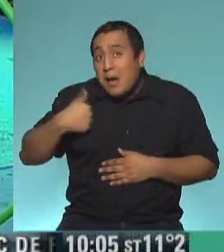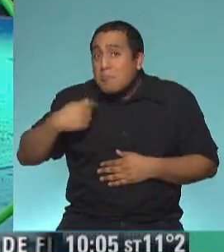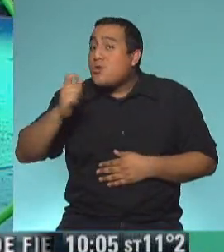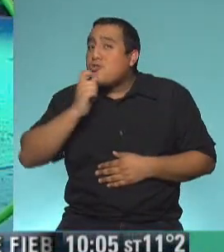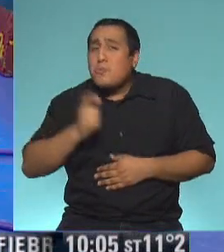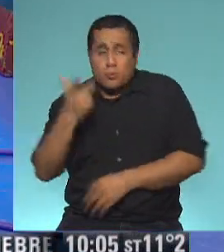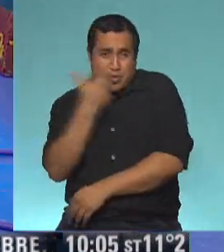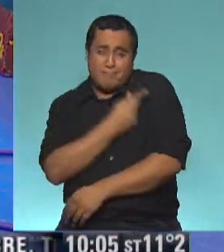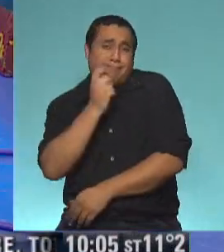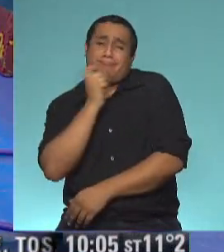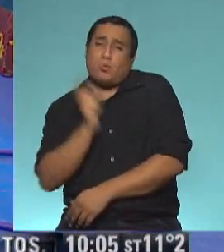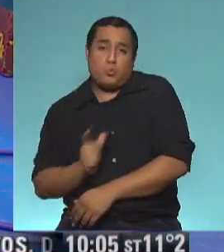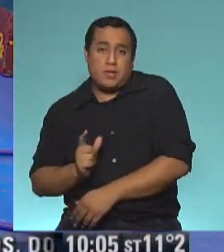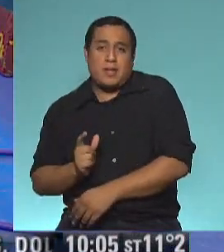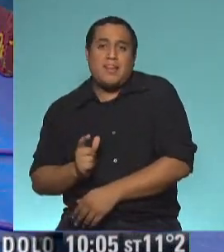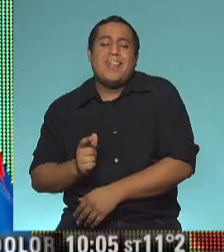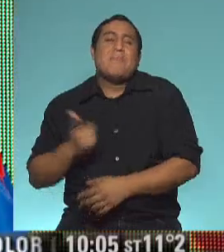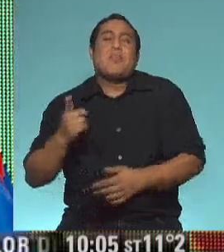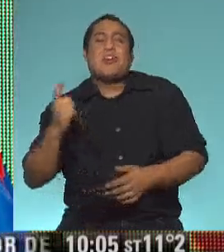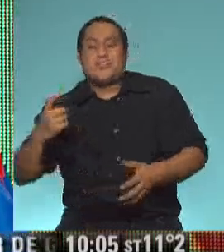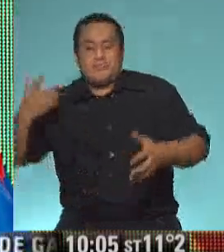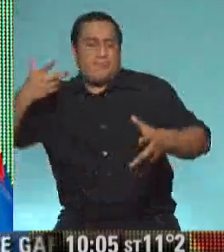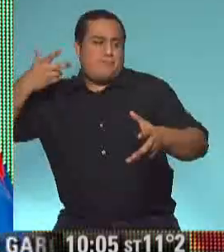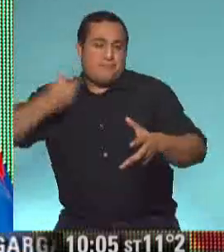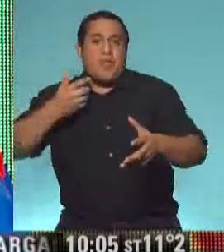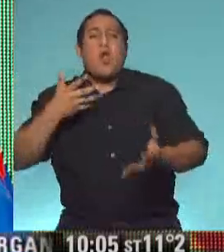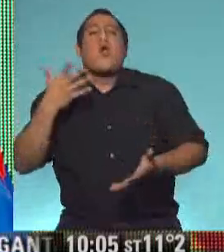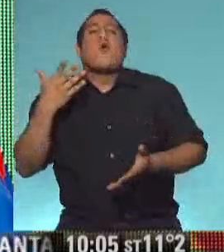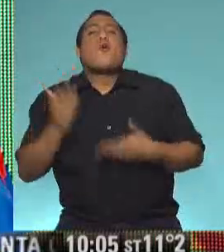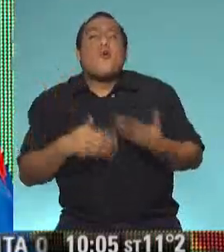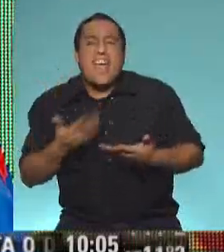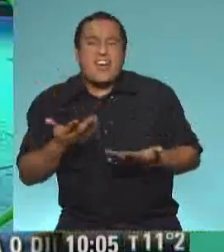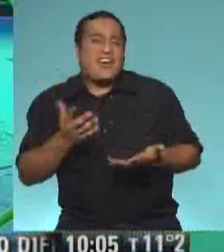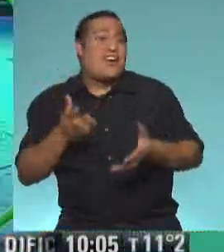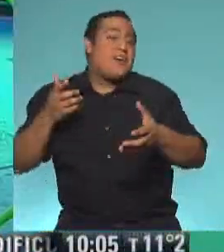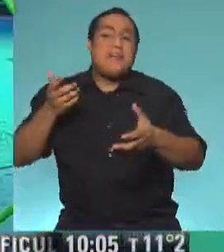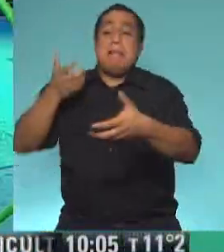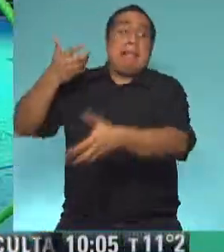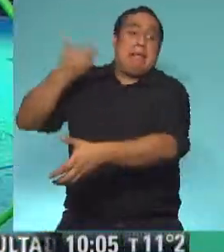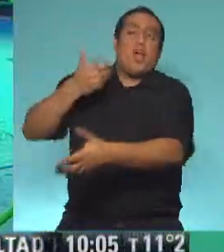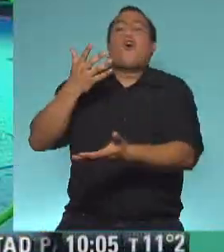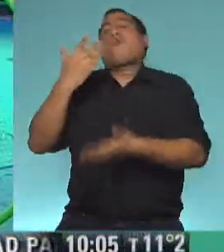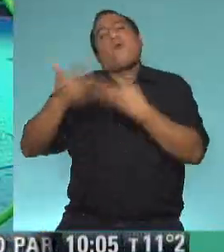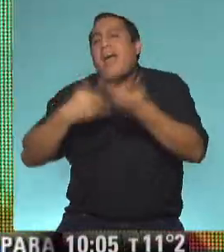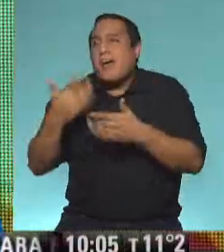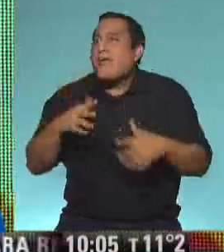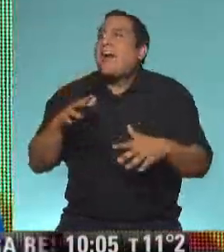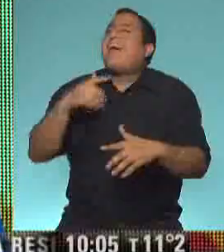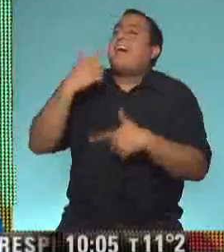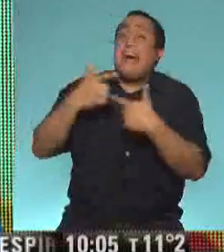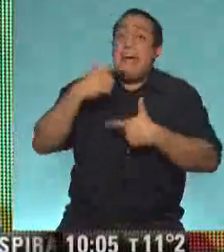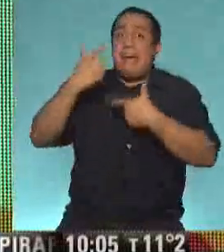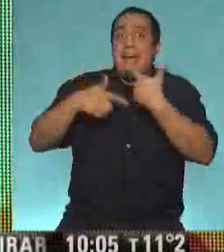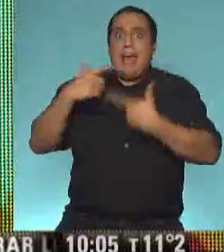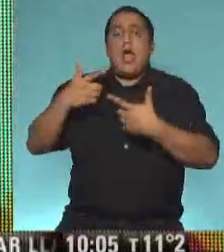Entonces juegan con eso. Claro. Y como la risa genera endorfinas, eso les hace estar mejor. Claro. Es que reír te hace re bien, muy bien. Reír hace muy bien. ¿Viste cuando te